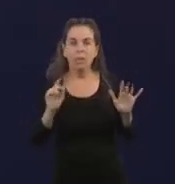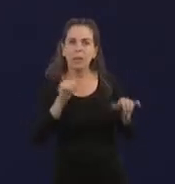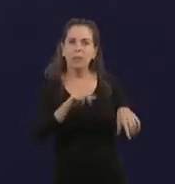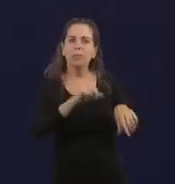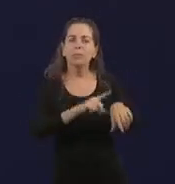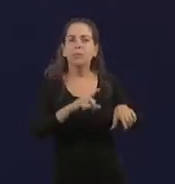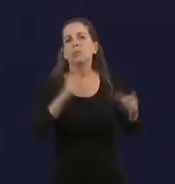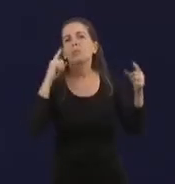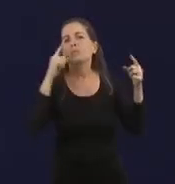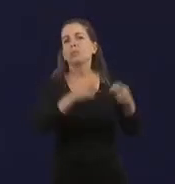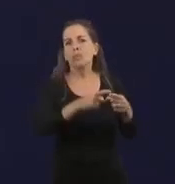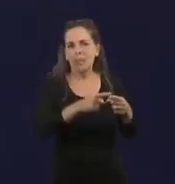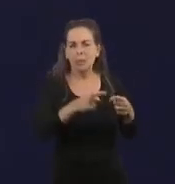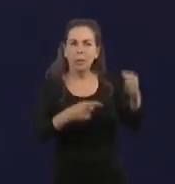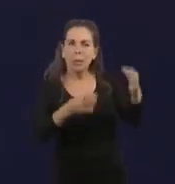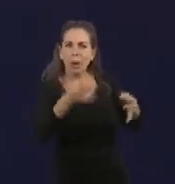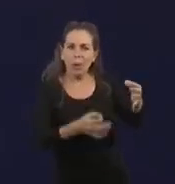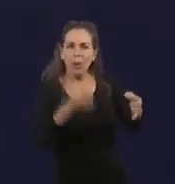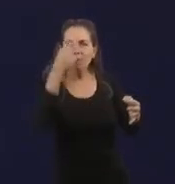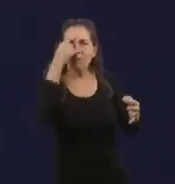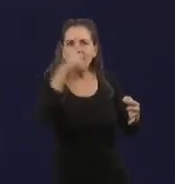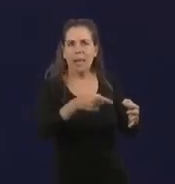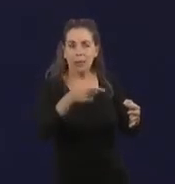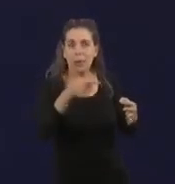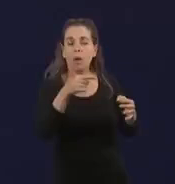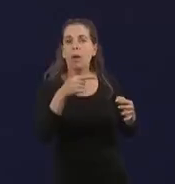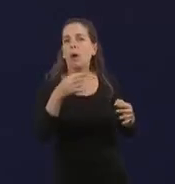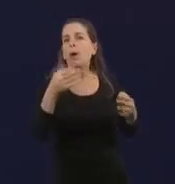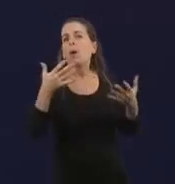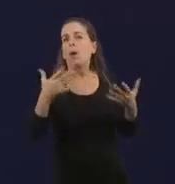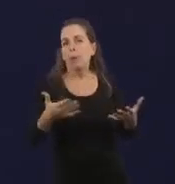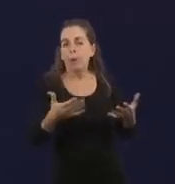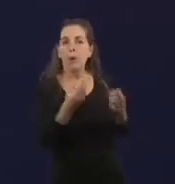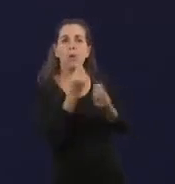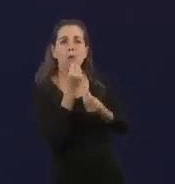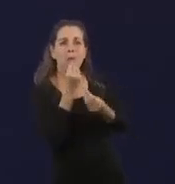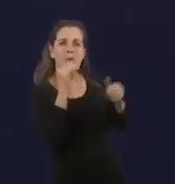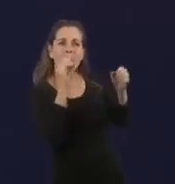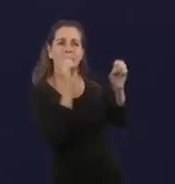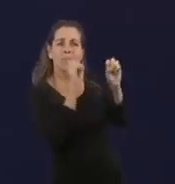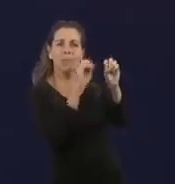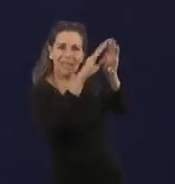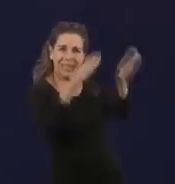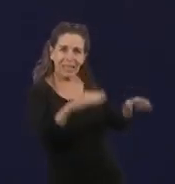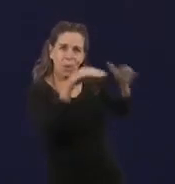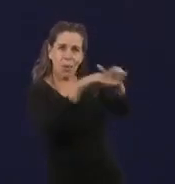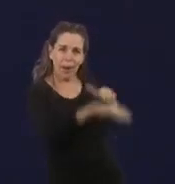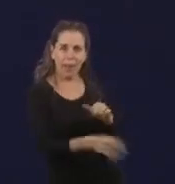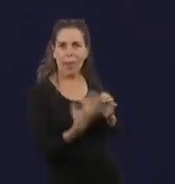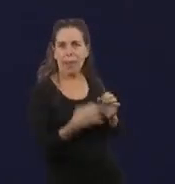que se están evaluando, y por supuesto que ese stock tiene que ser permanente. Por lo tanto,